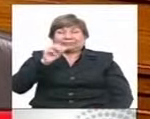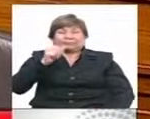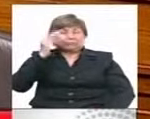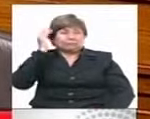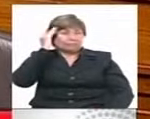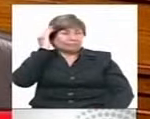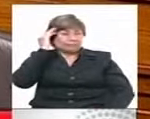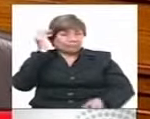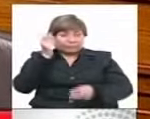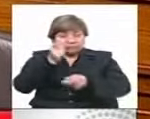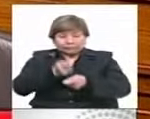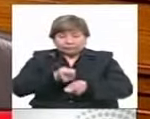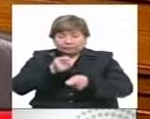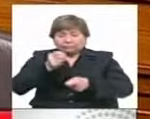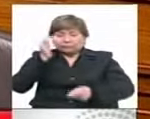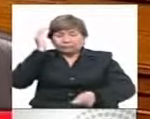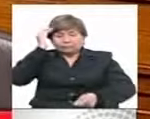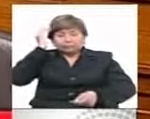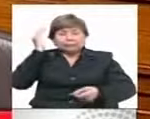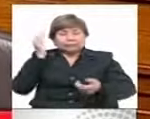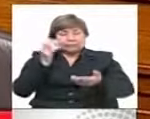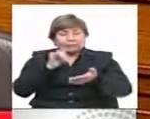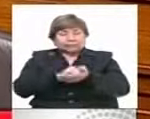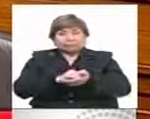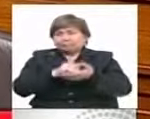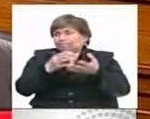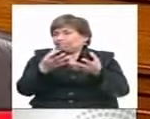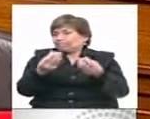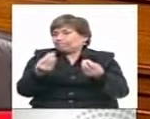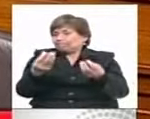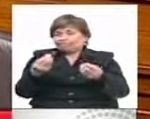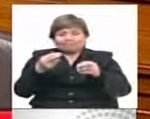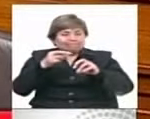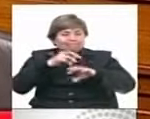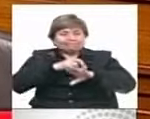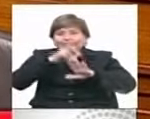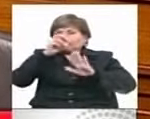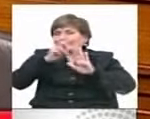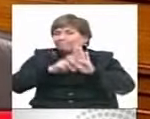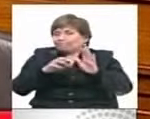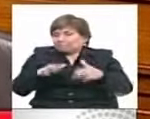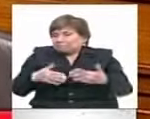agro, sabemos que muchos planes pueden haber,